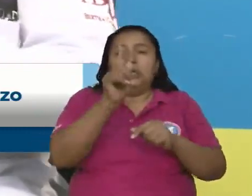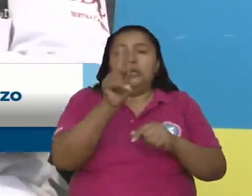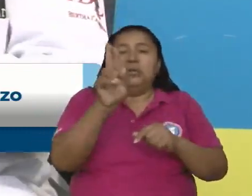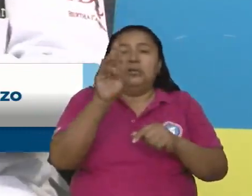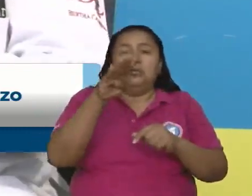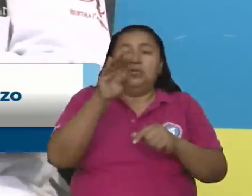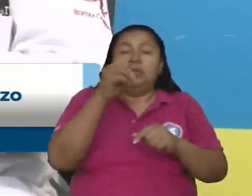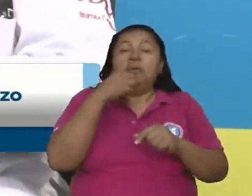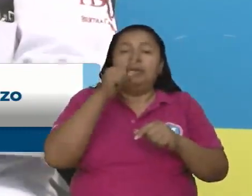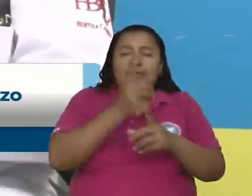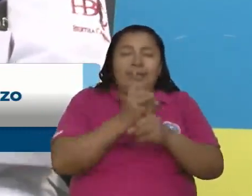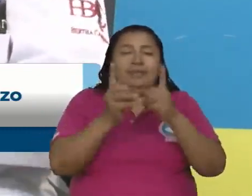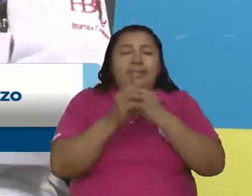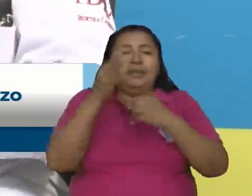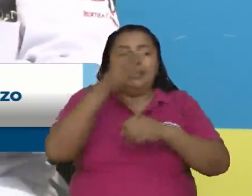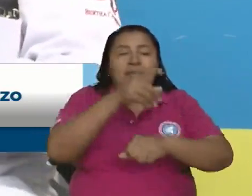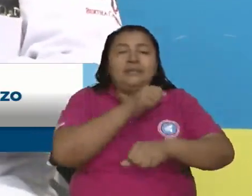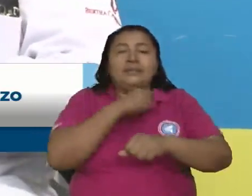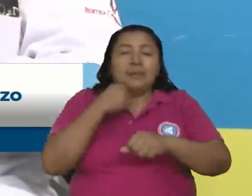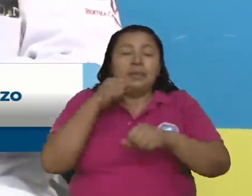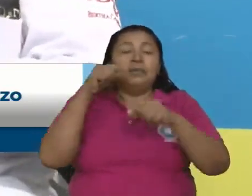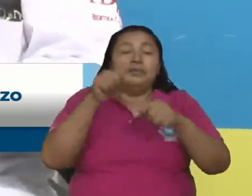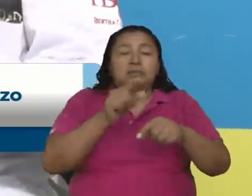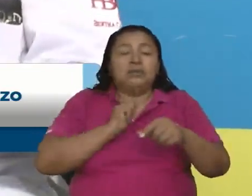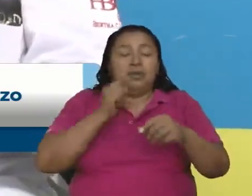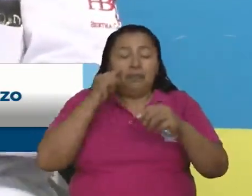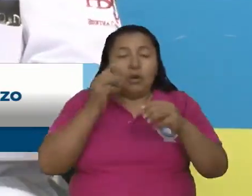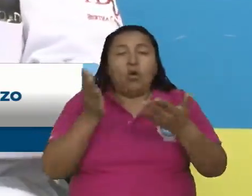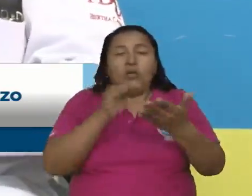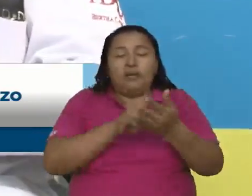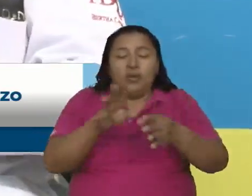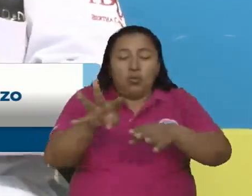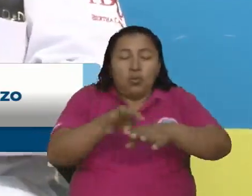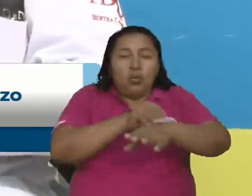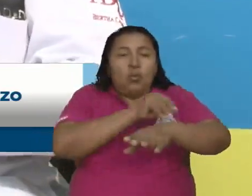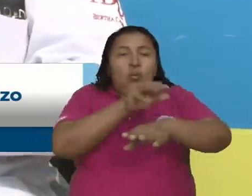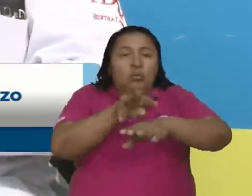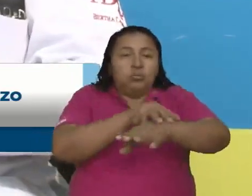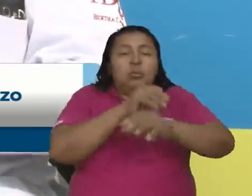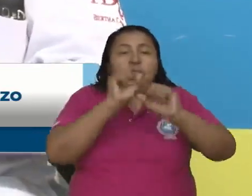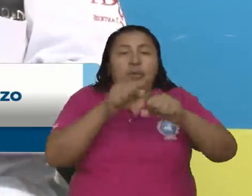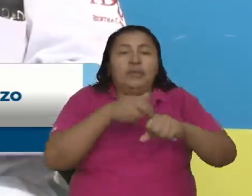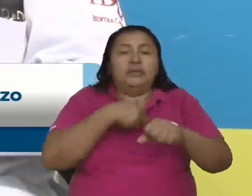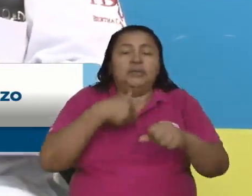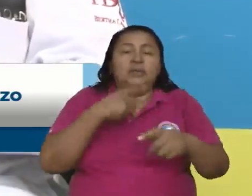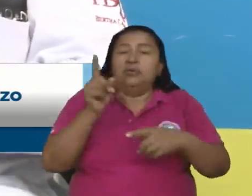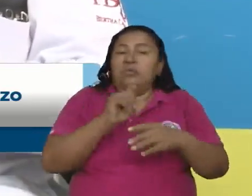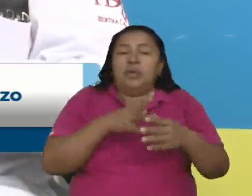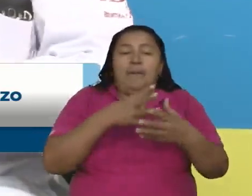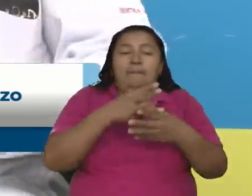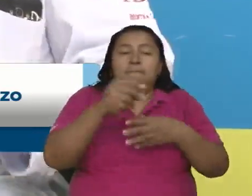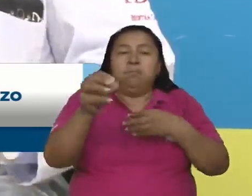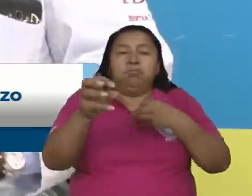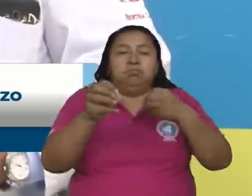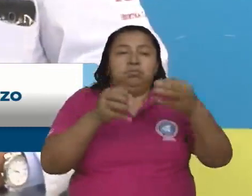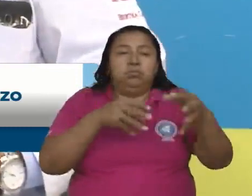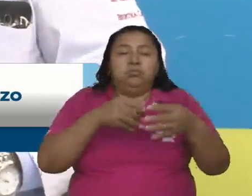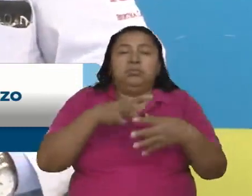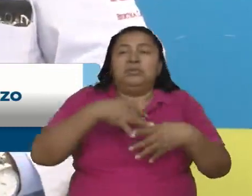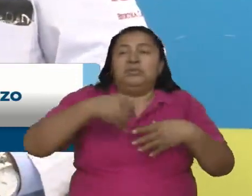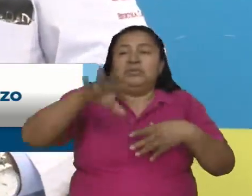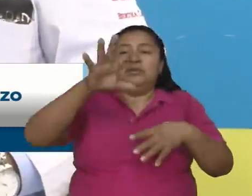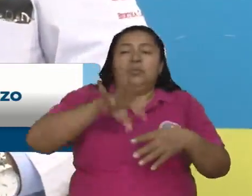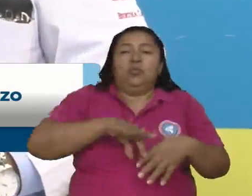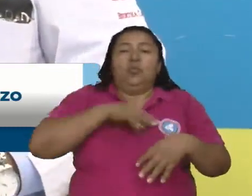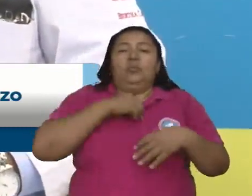ir a alisarlo. Tienes que ir a permeabilizar ese vaso otra vez para que el flujo sanguíneo sea normal y que no se desprendan esos coágulos y se vayan al pulmón. ¿Y a